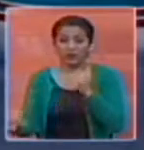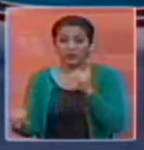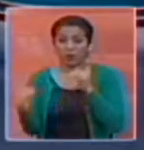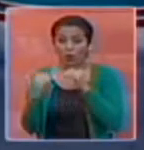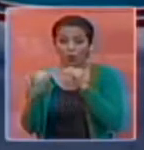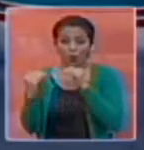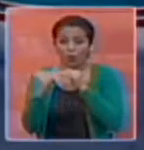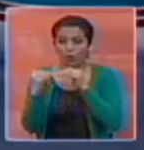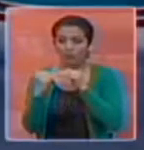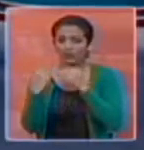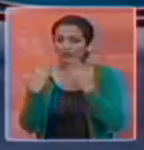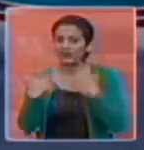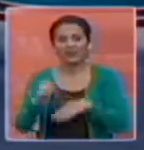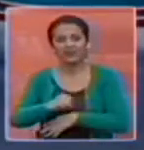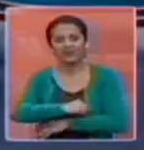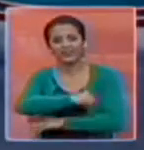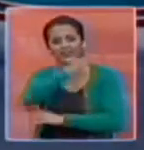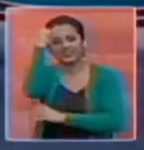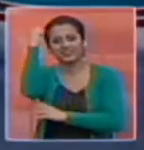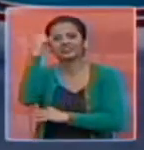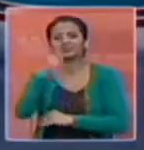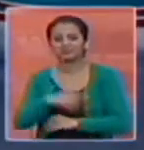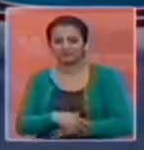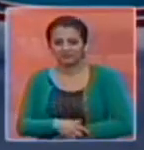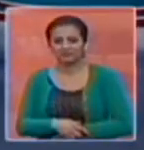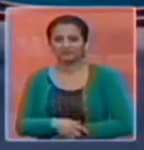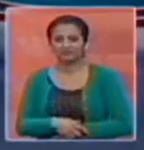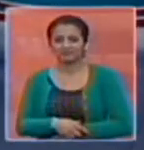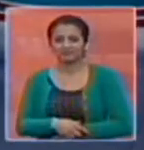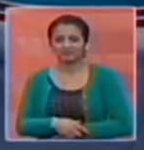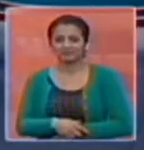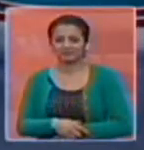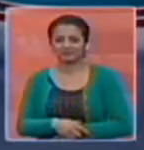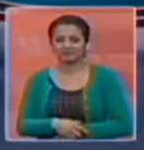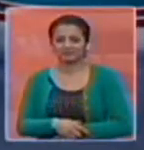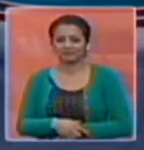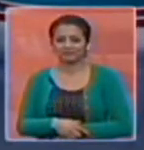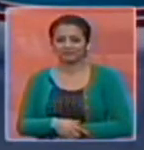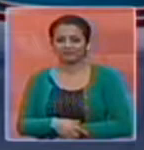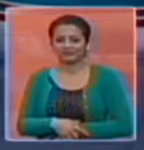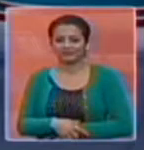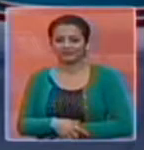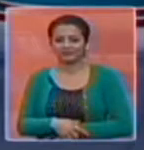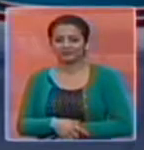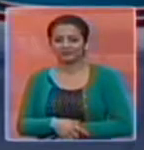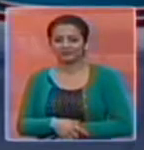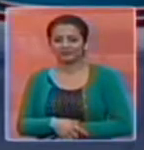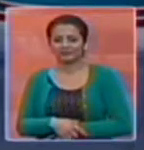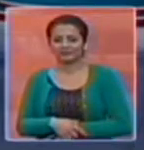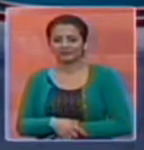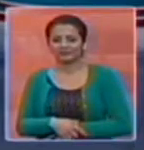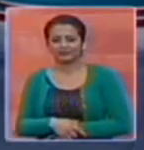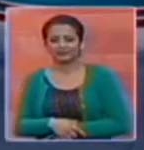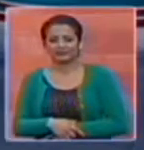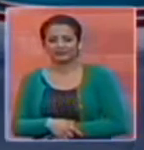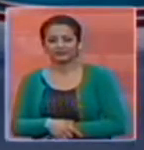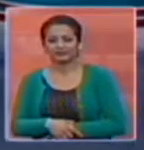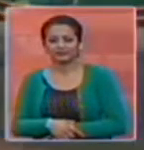proclamarían campeones de la presente temporada. Información del equipo que comanda el uruguayo Guillermo Almada.